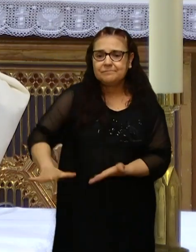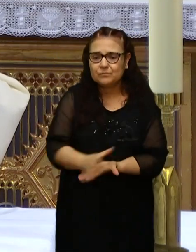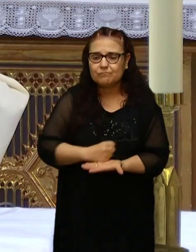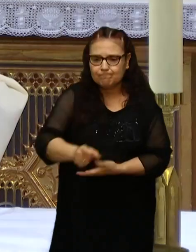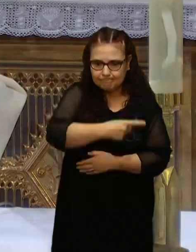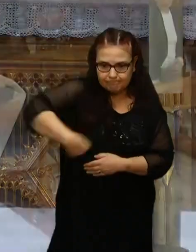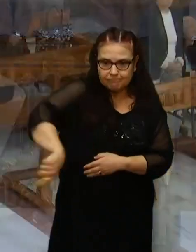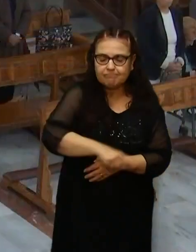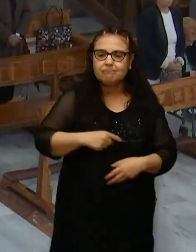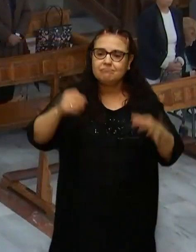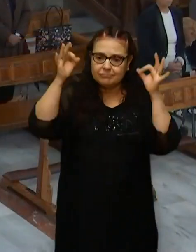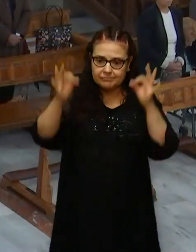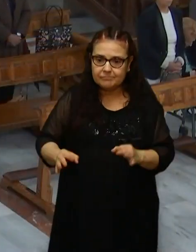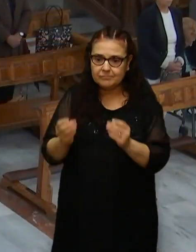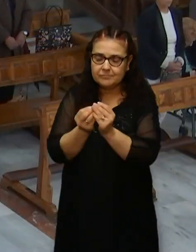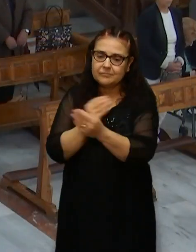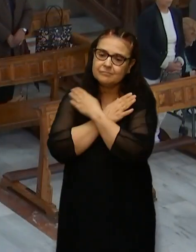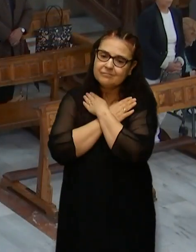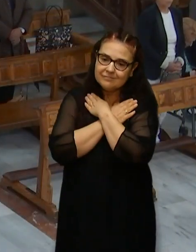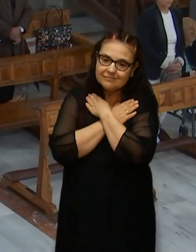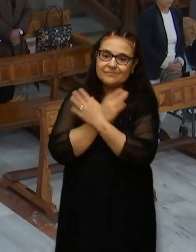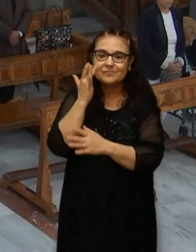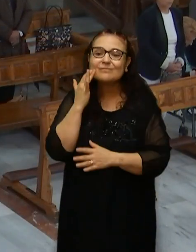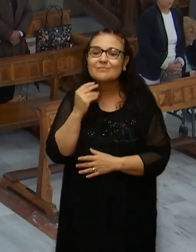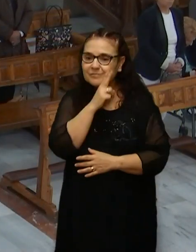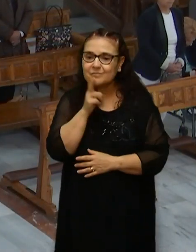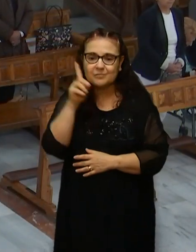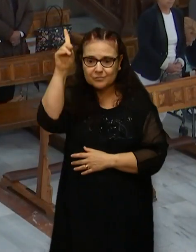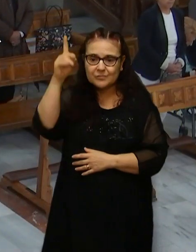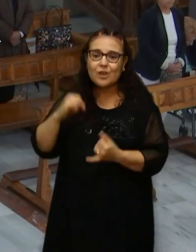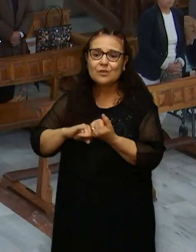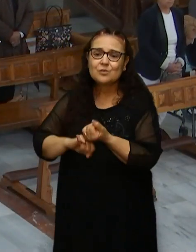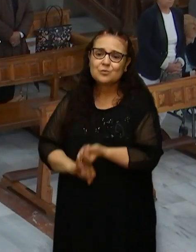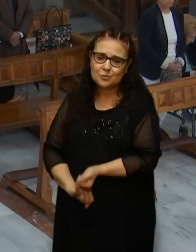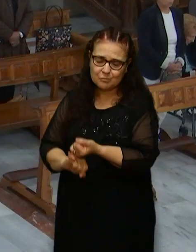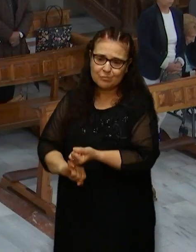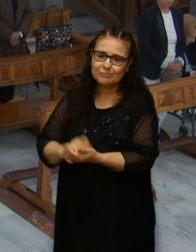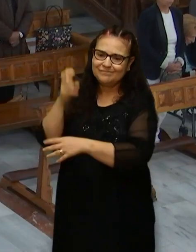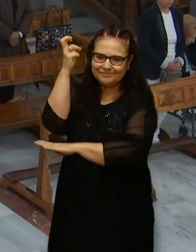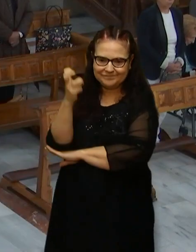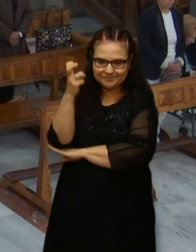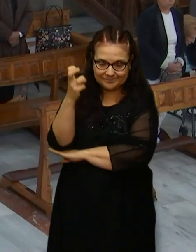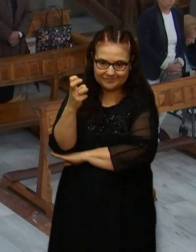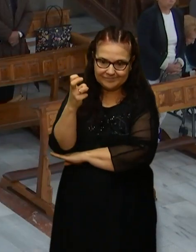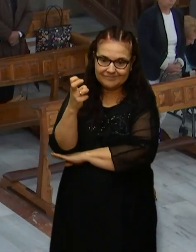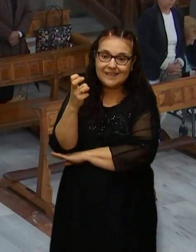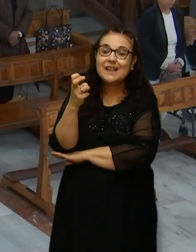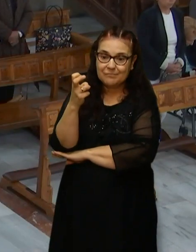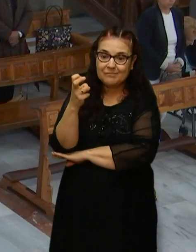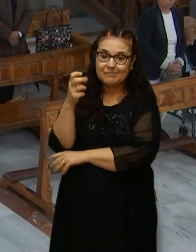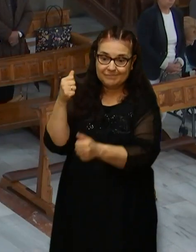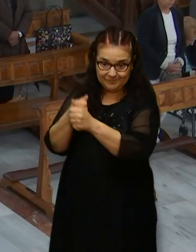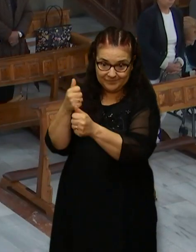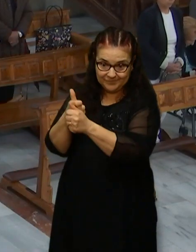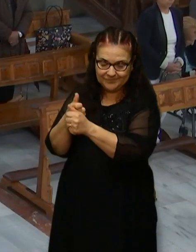de todos nosotros, y así con María la Virgen Madre de Dios, su esposo San José,